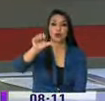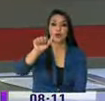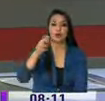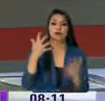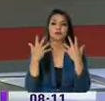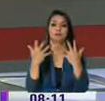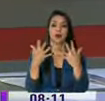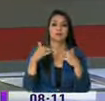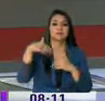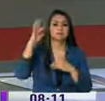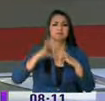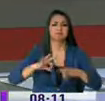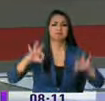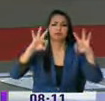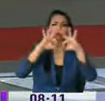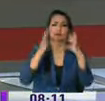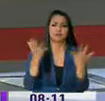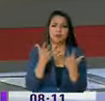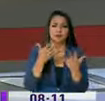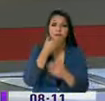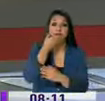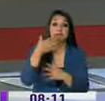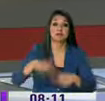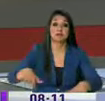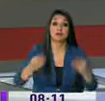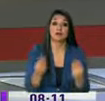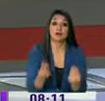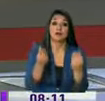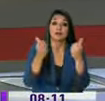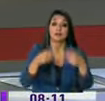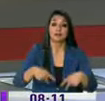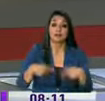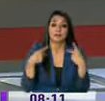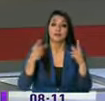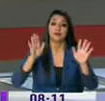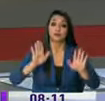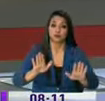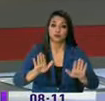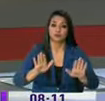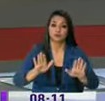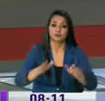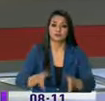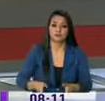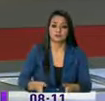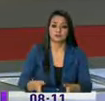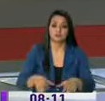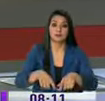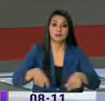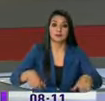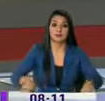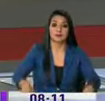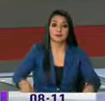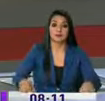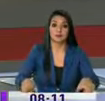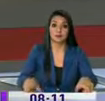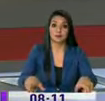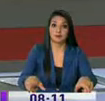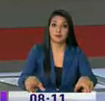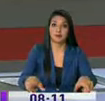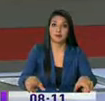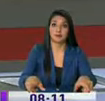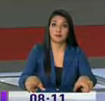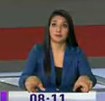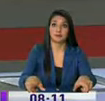más importante es con la que mejorará la calidad de vida de los habitantes, una red de alcantarilla y que también